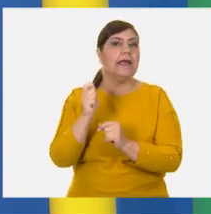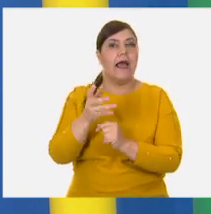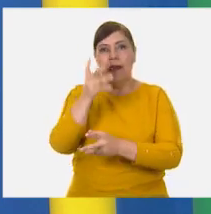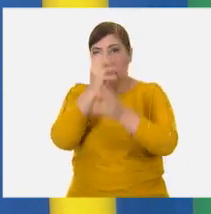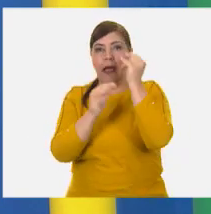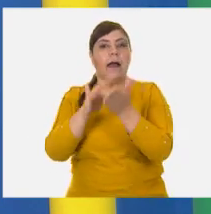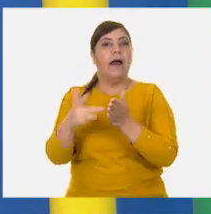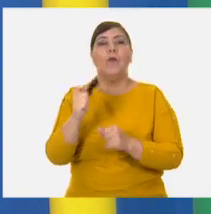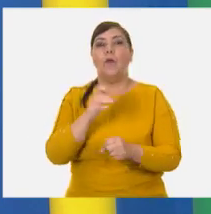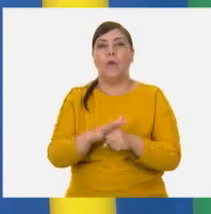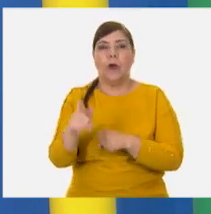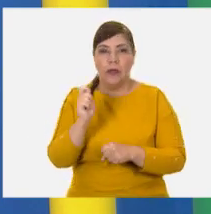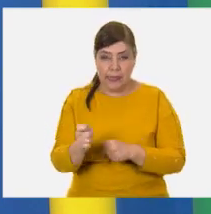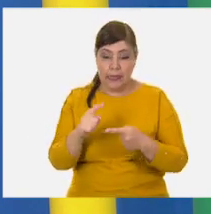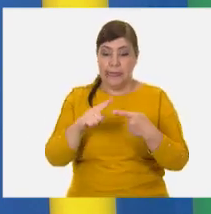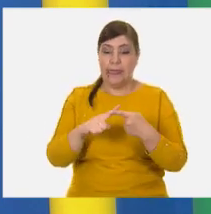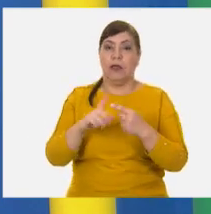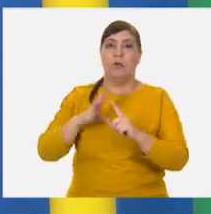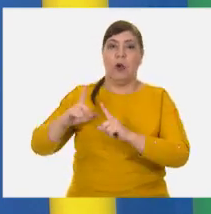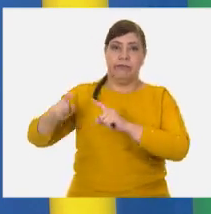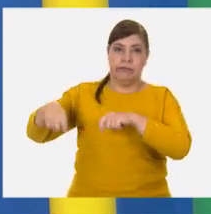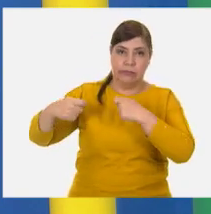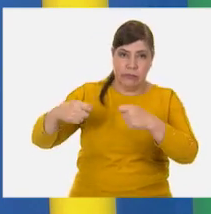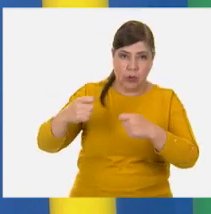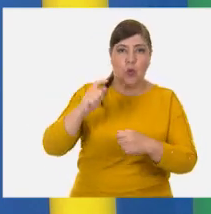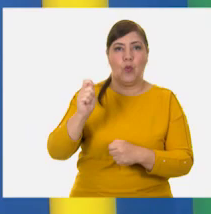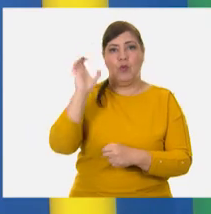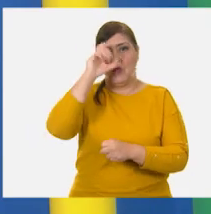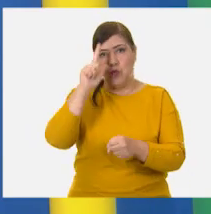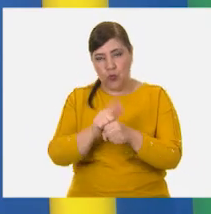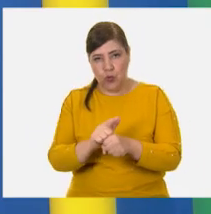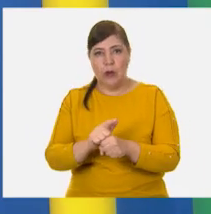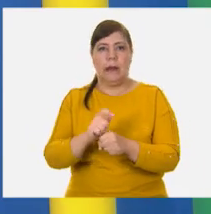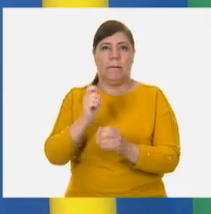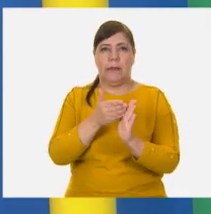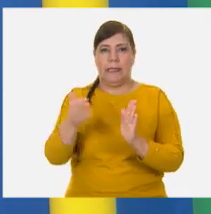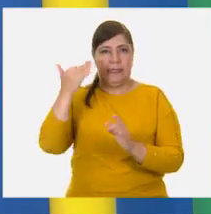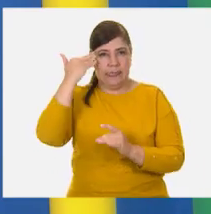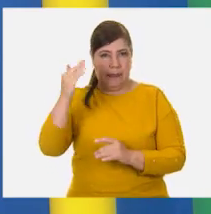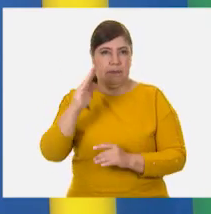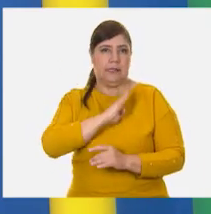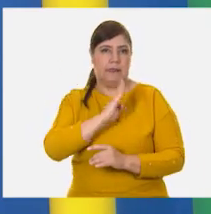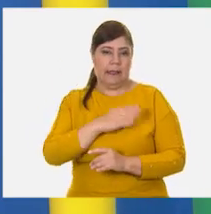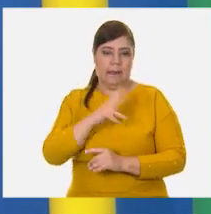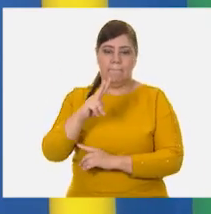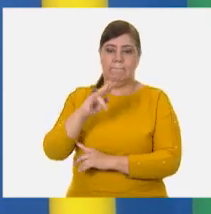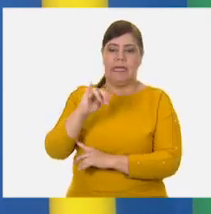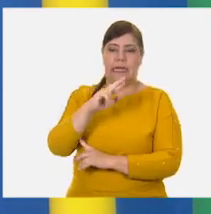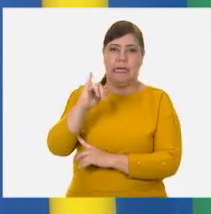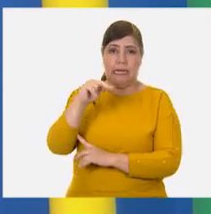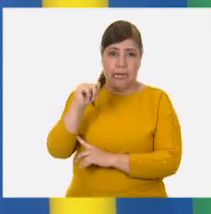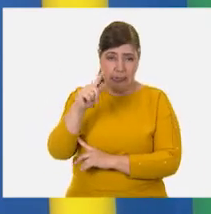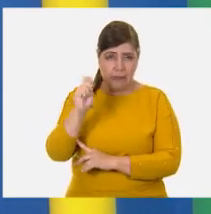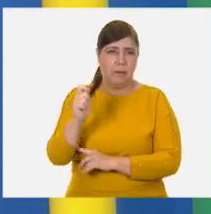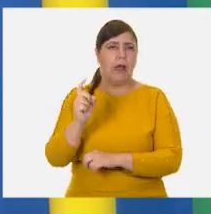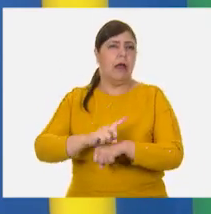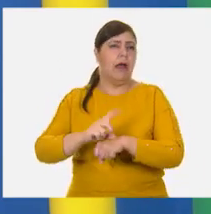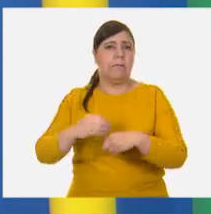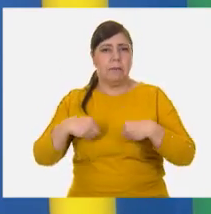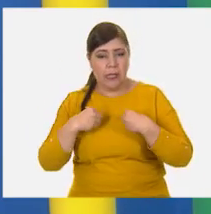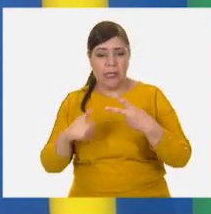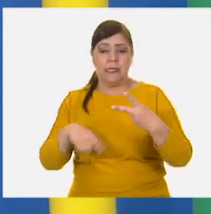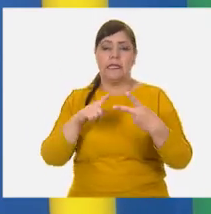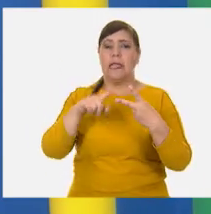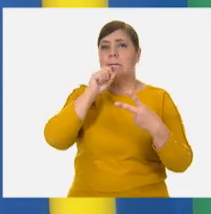Hemos aprendido sobre el legado virreinal en nuestra vida cotidiana. Hablamos sobre arte, específicamente